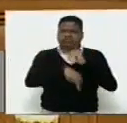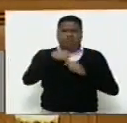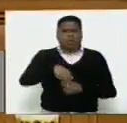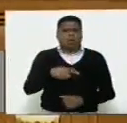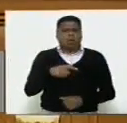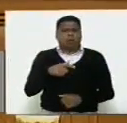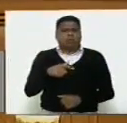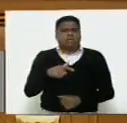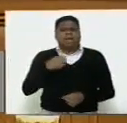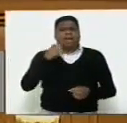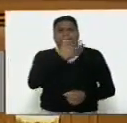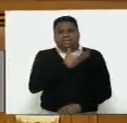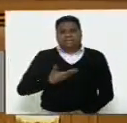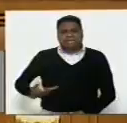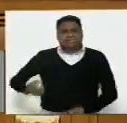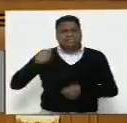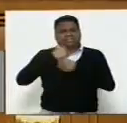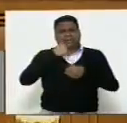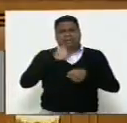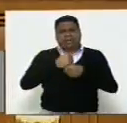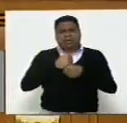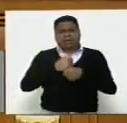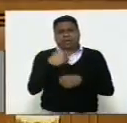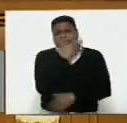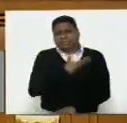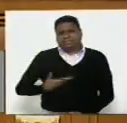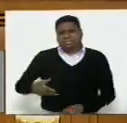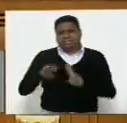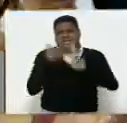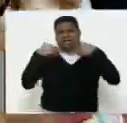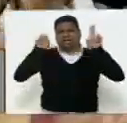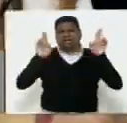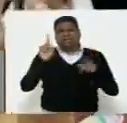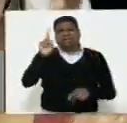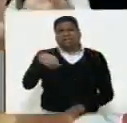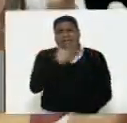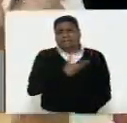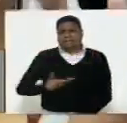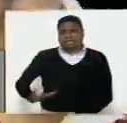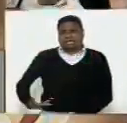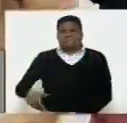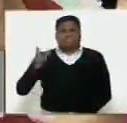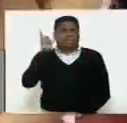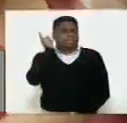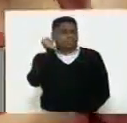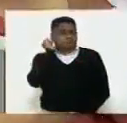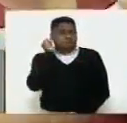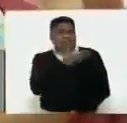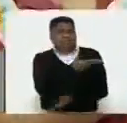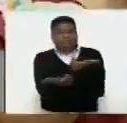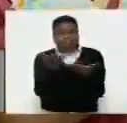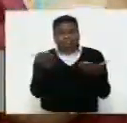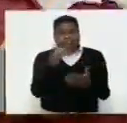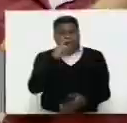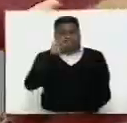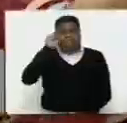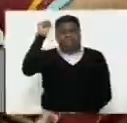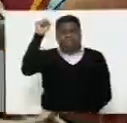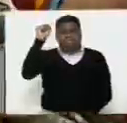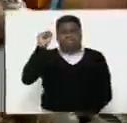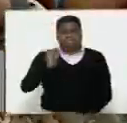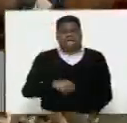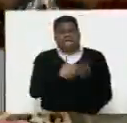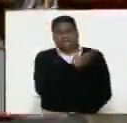presidente obrero, nuestro presidente de la paz y también presidente feminista, Nicolás Maduro Moro. Al